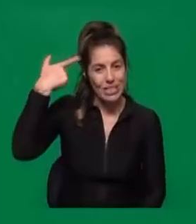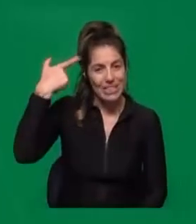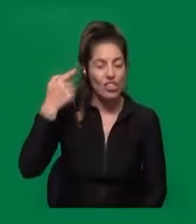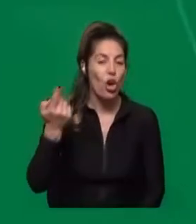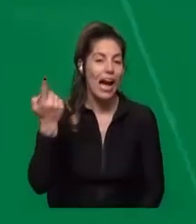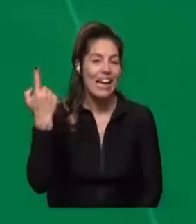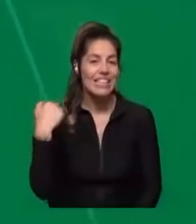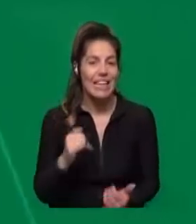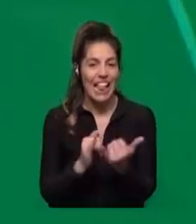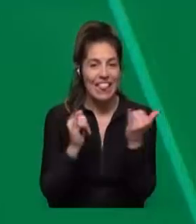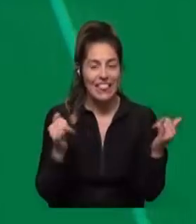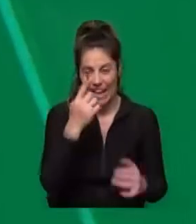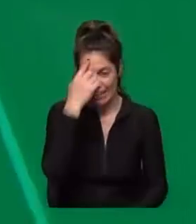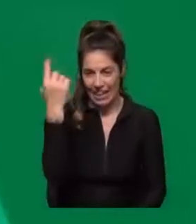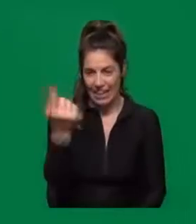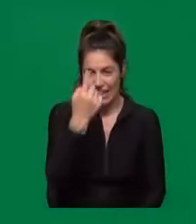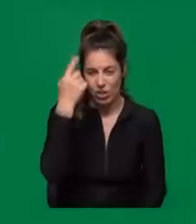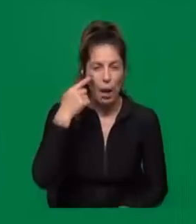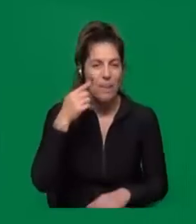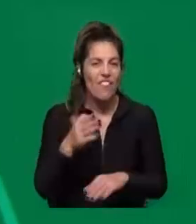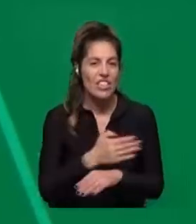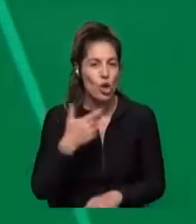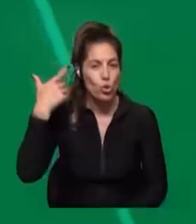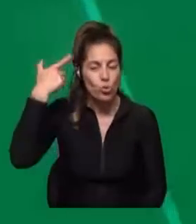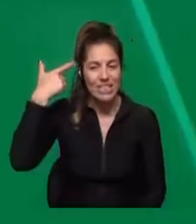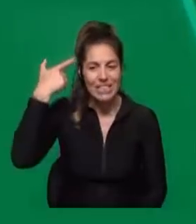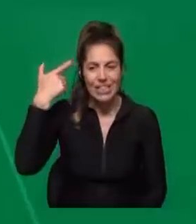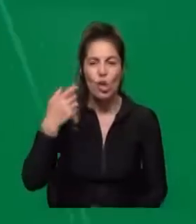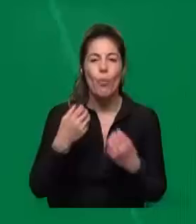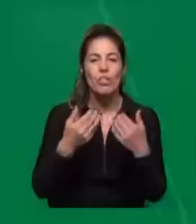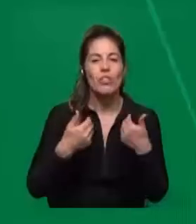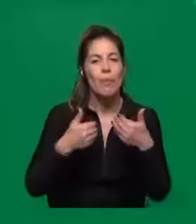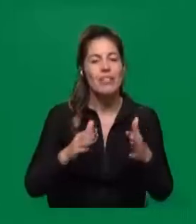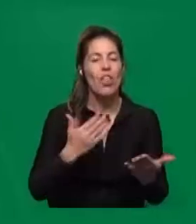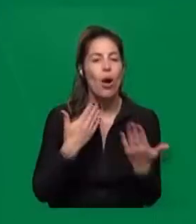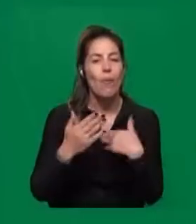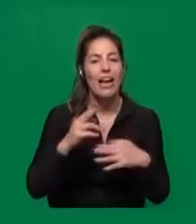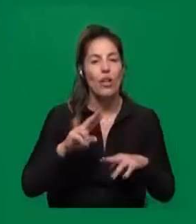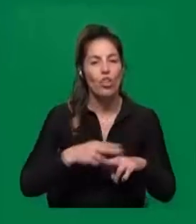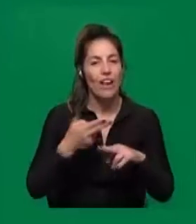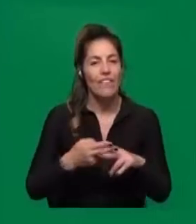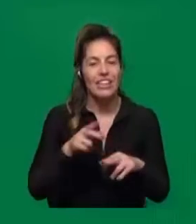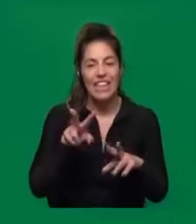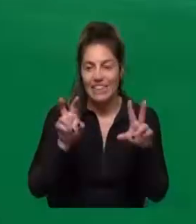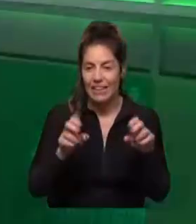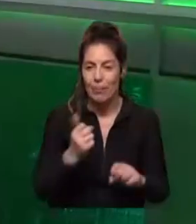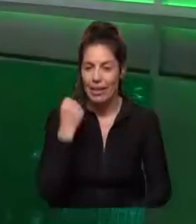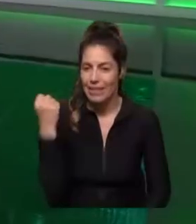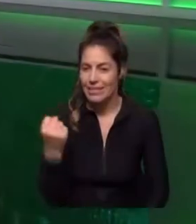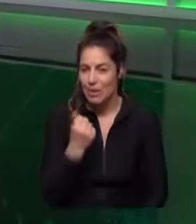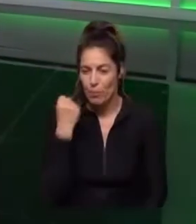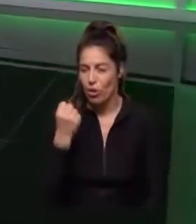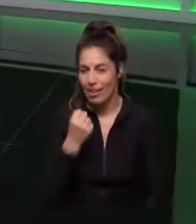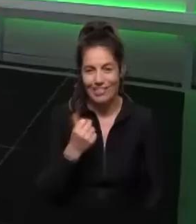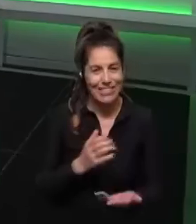ayer fue el día internacional de prevención de suicidio y por eso se ha comenzado a hablar nuevamente este tema que es importante tener presente durante